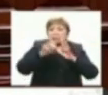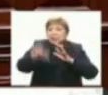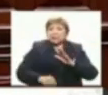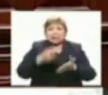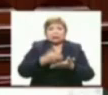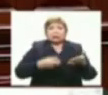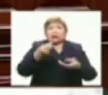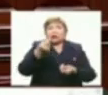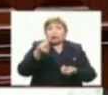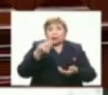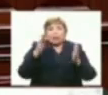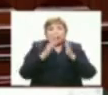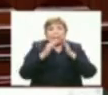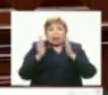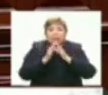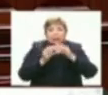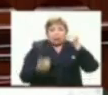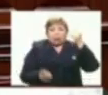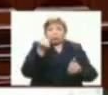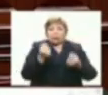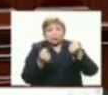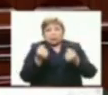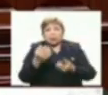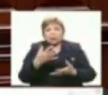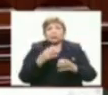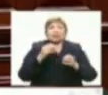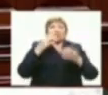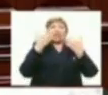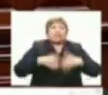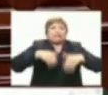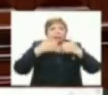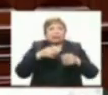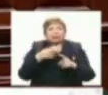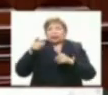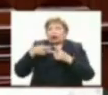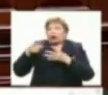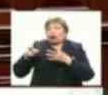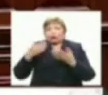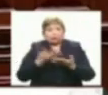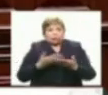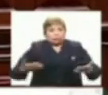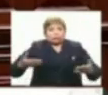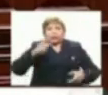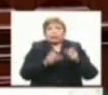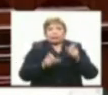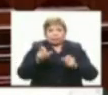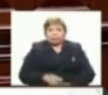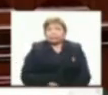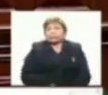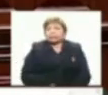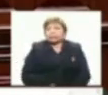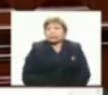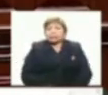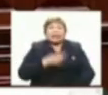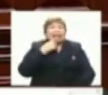ahorros, las casas, los automóviles, las fábricas y otros bienes de propiedad de los ciudadanos, lo